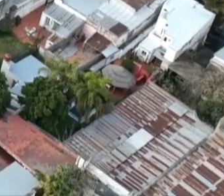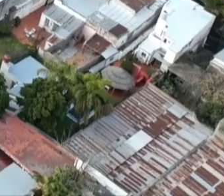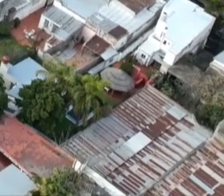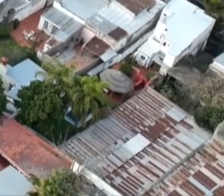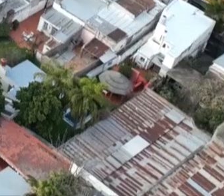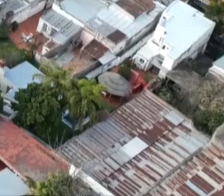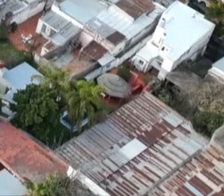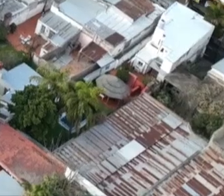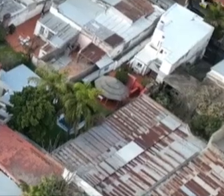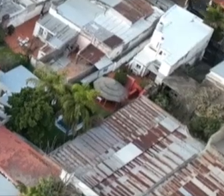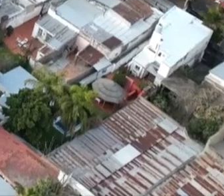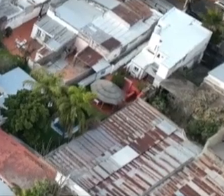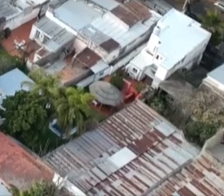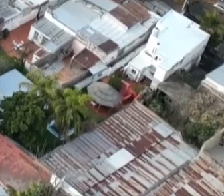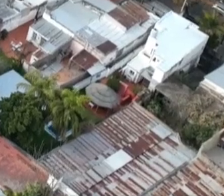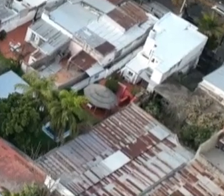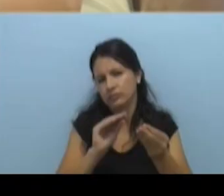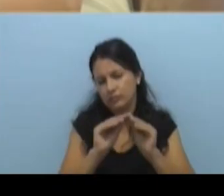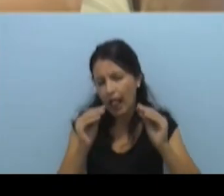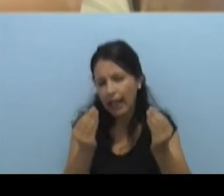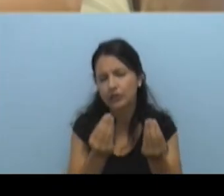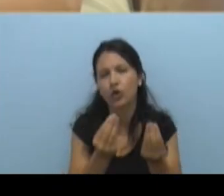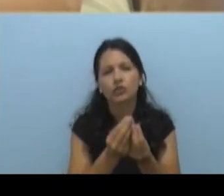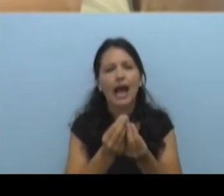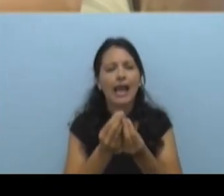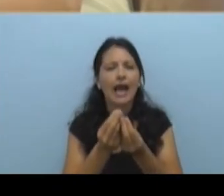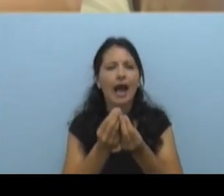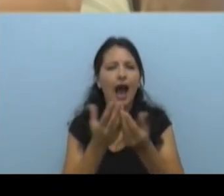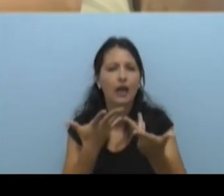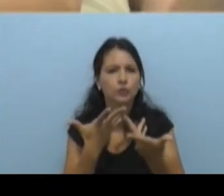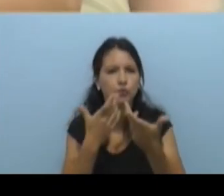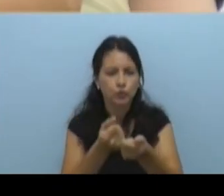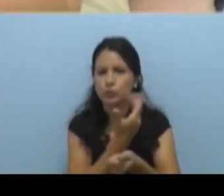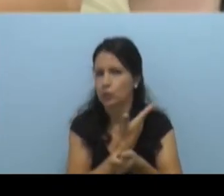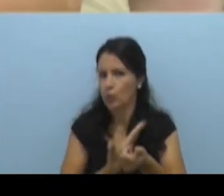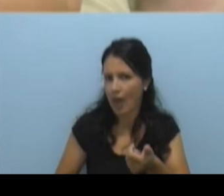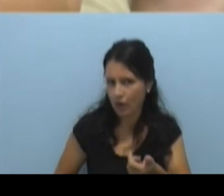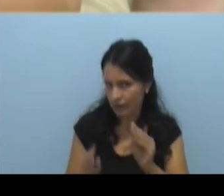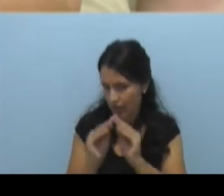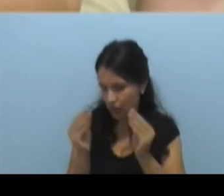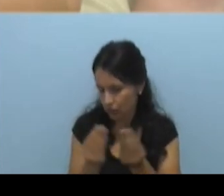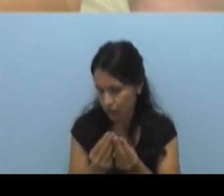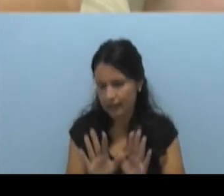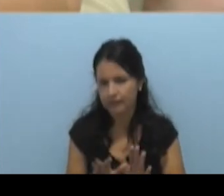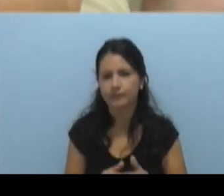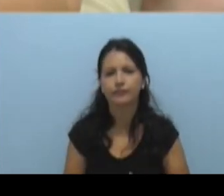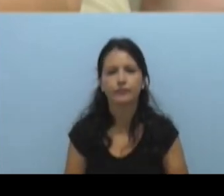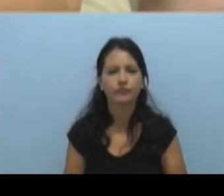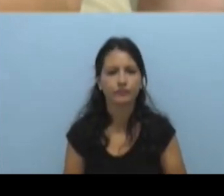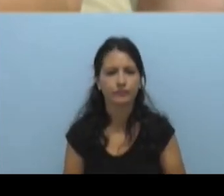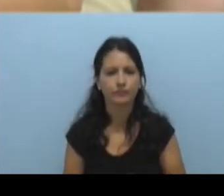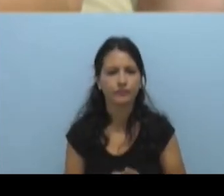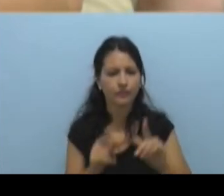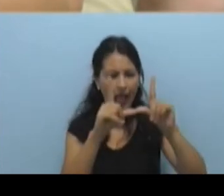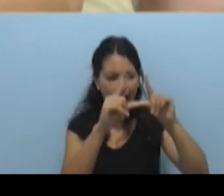ingresos y egresos para que funcione el gobierno. Vamos a comenzar con un análisis jurídico breve. Hay varios artículos